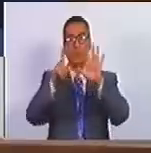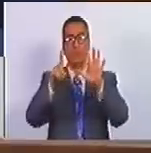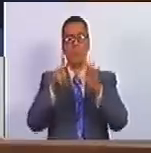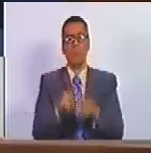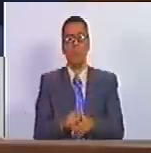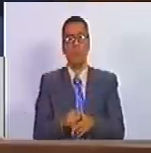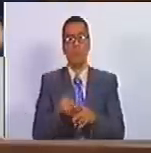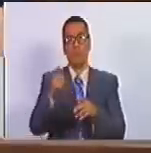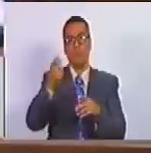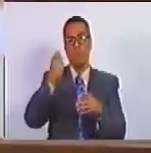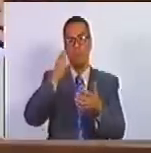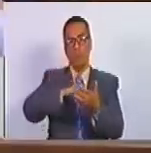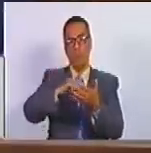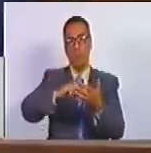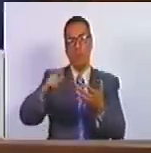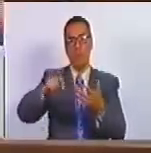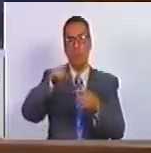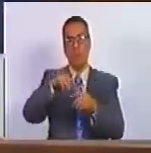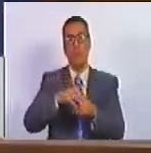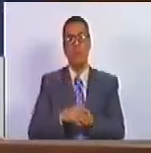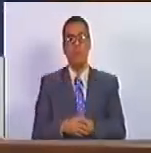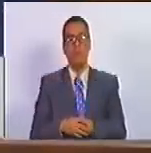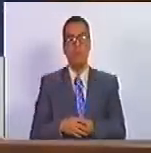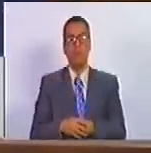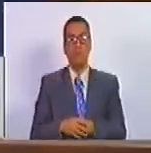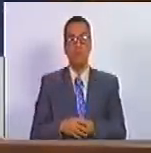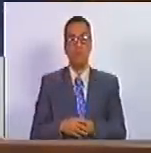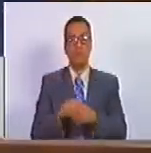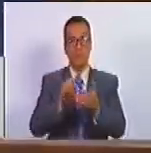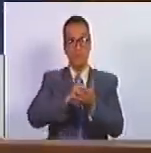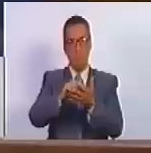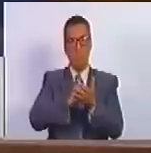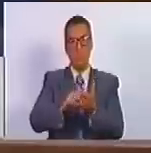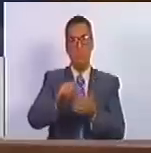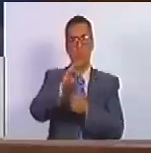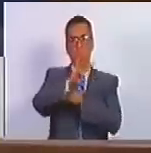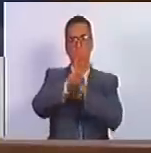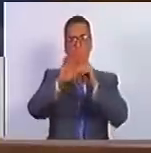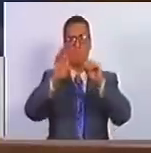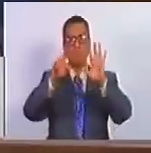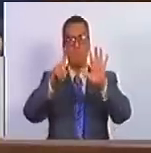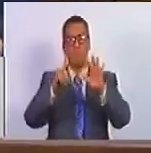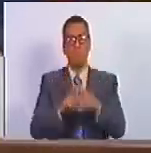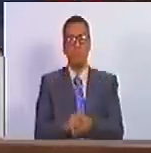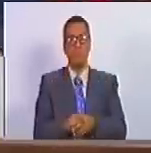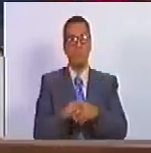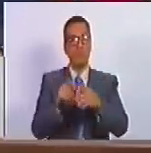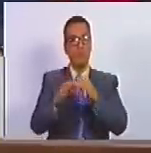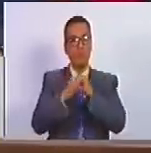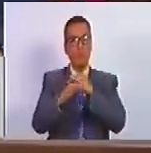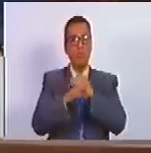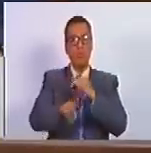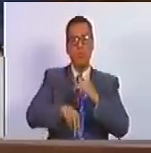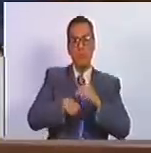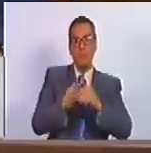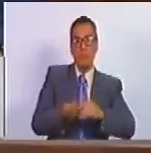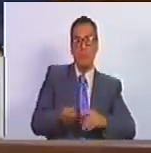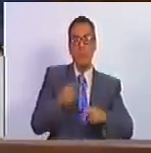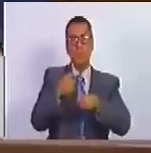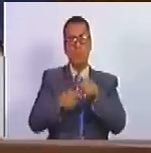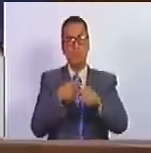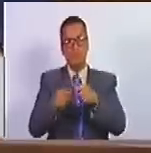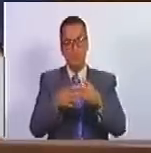el cual queda redactado en los siguientes términos. Artículo 46. Los municipios podrán encomendar